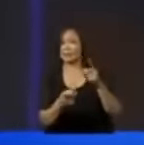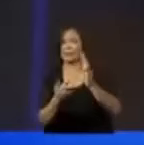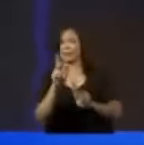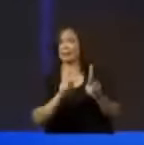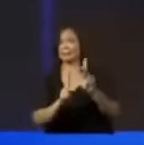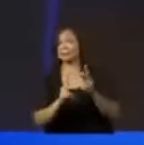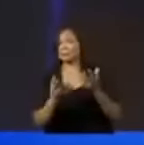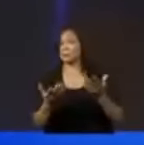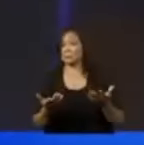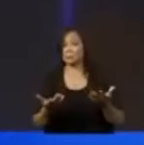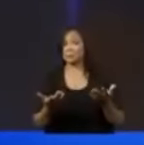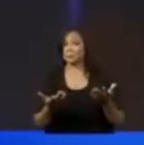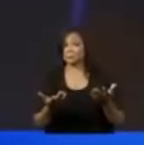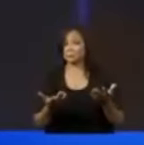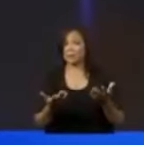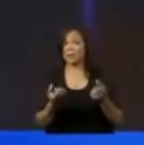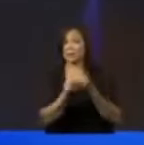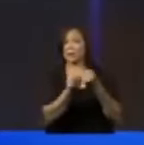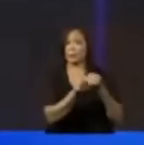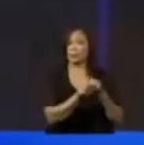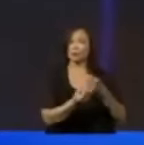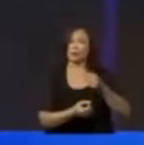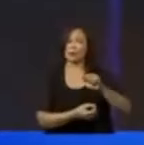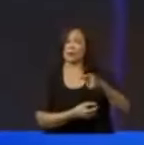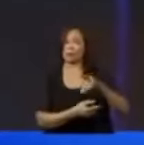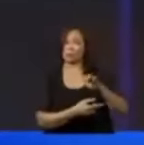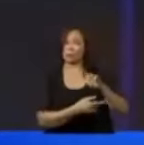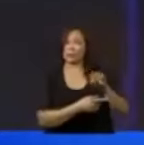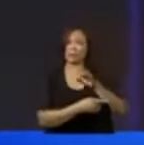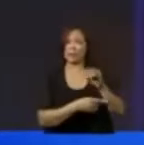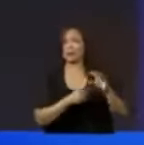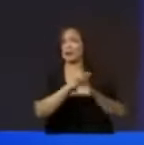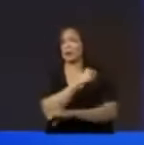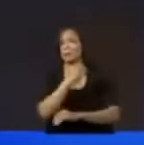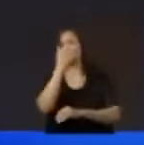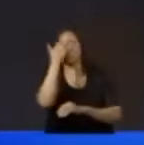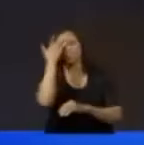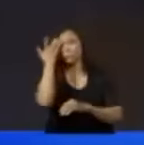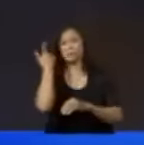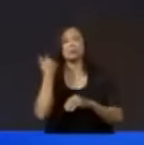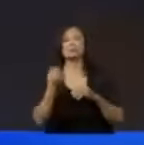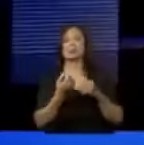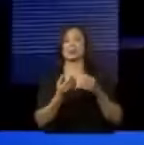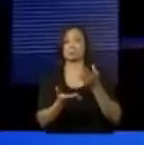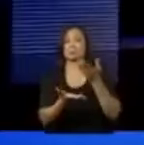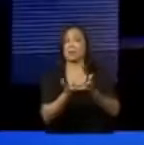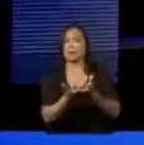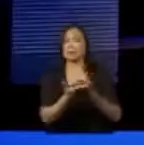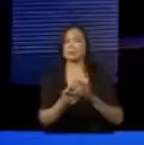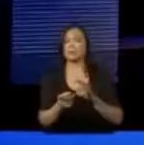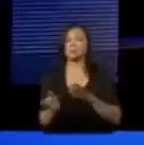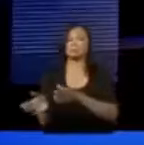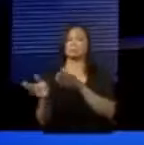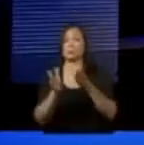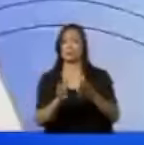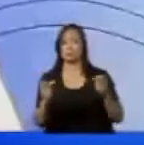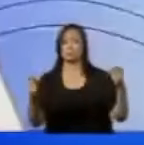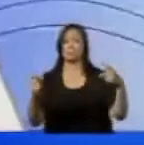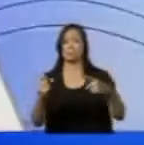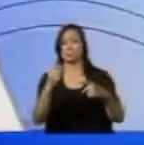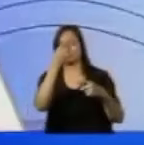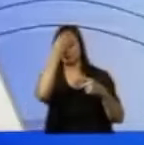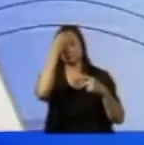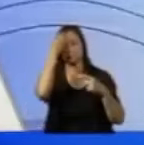la población que el apoyo a la agropecuaria, a los sectores productivos, estén garantizados. Gracias. Tiene derecho a